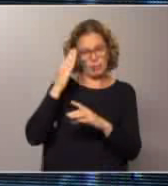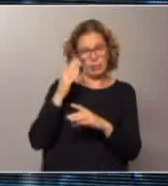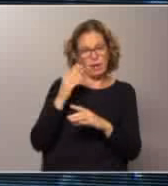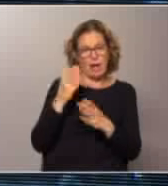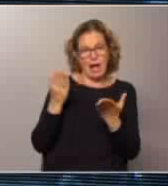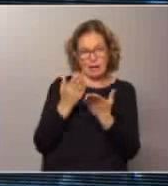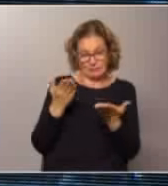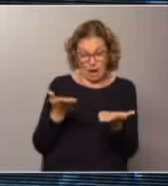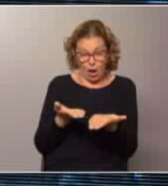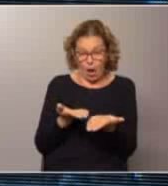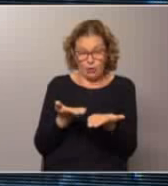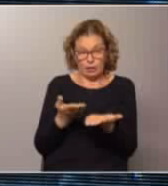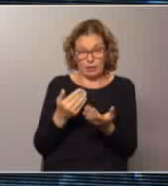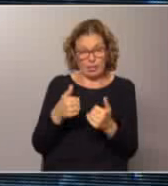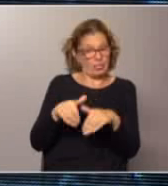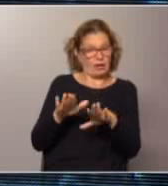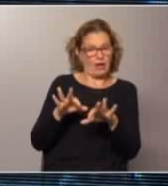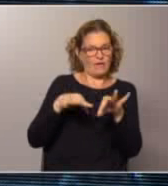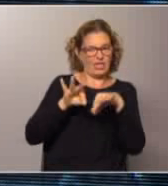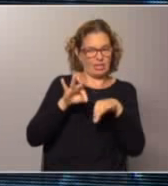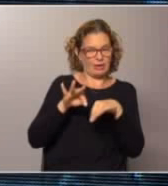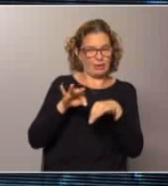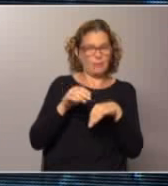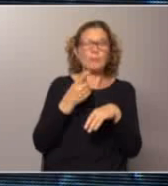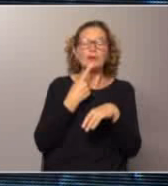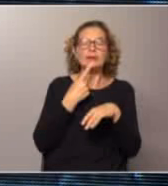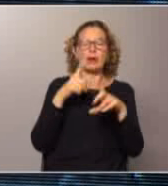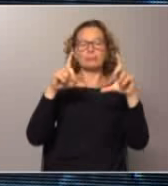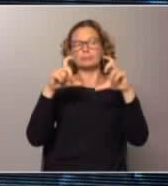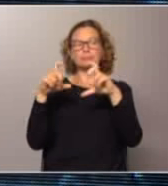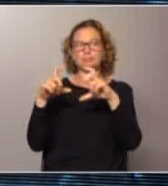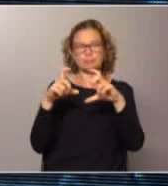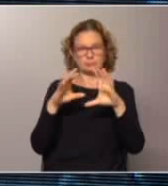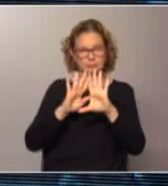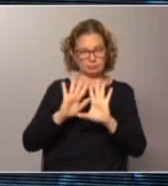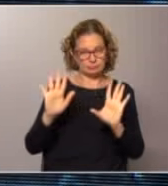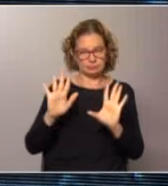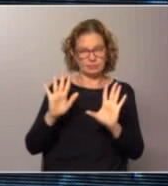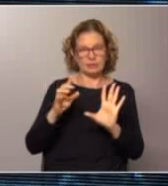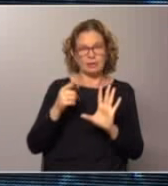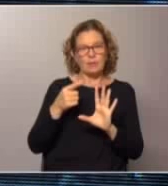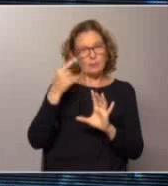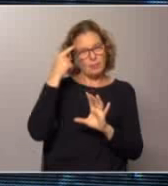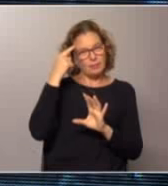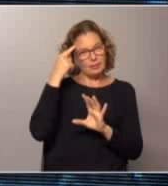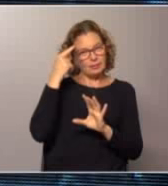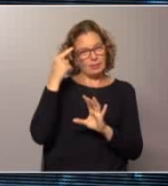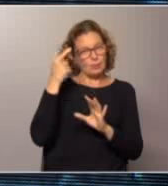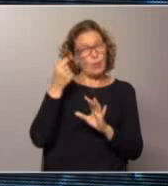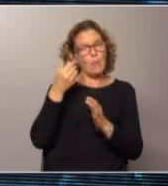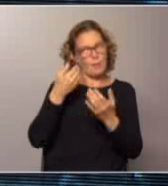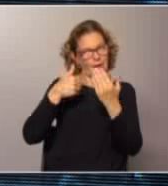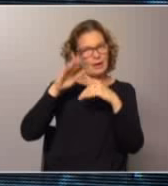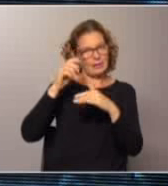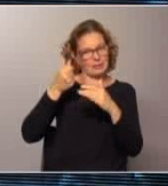ahora a dejar de vender publicidad política presumimos que por qué produce grandes cantidades de ingresos a